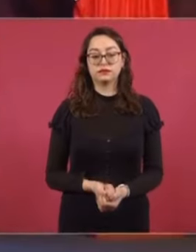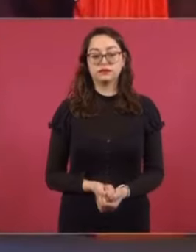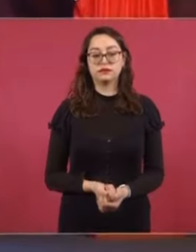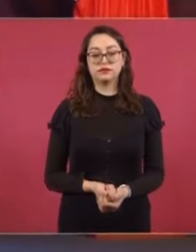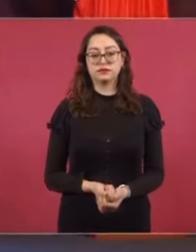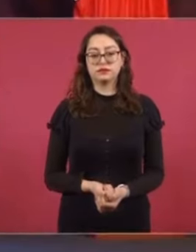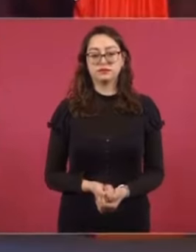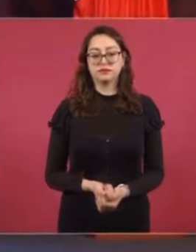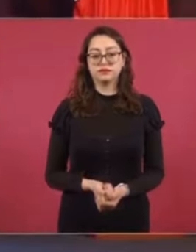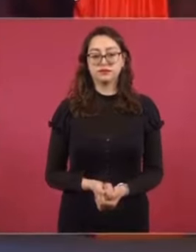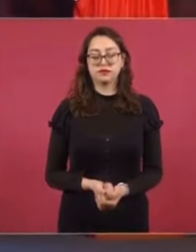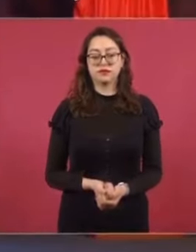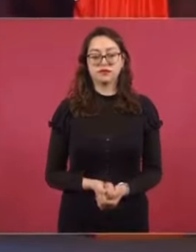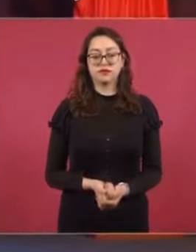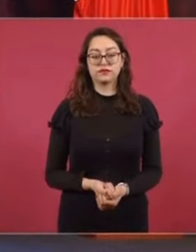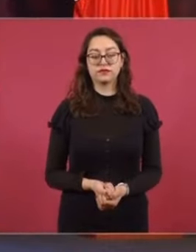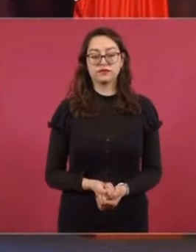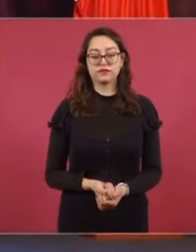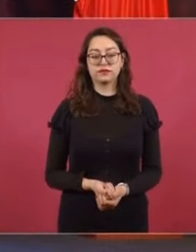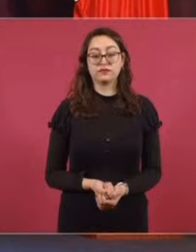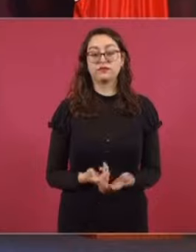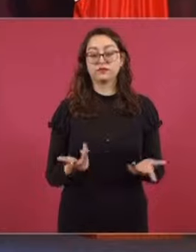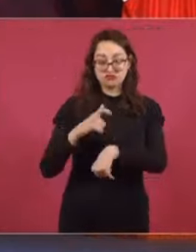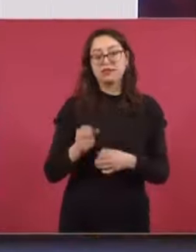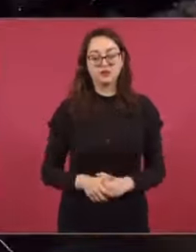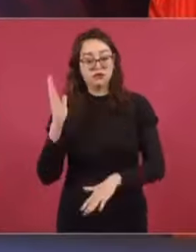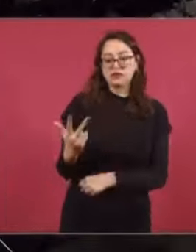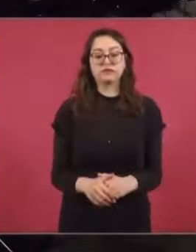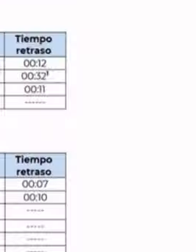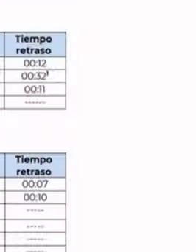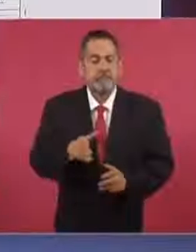programada y eso es la real, o sea, llegó antes.